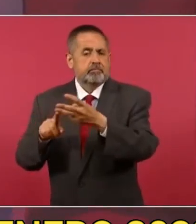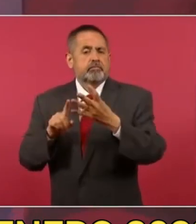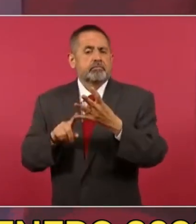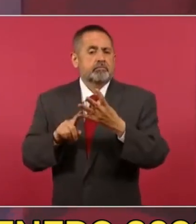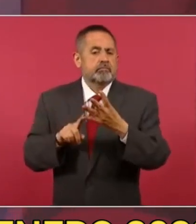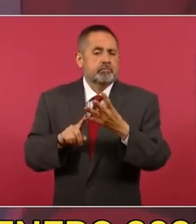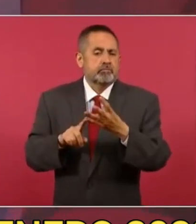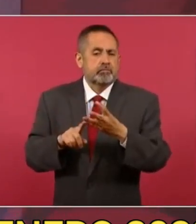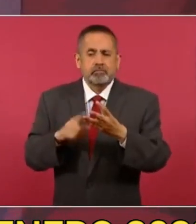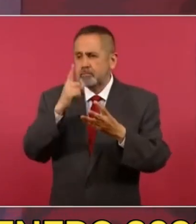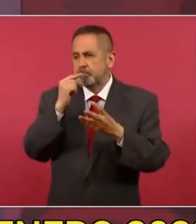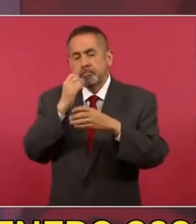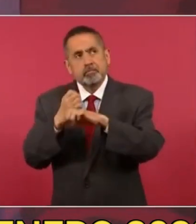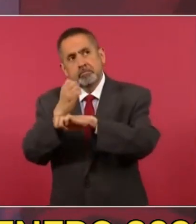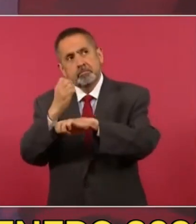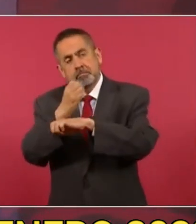las policías estatales,